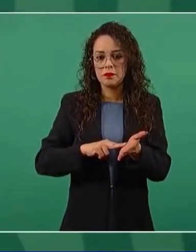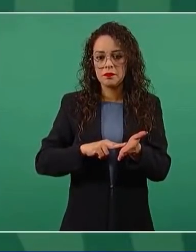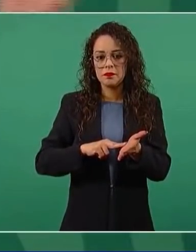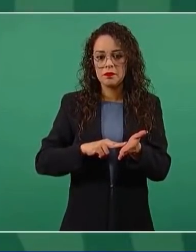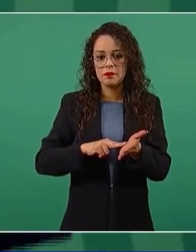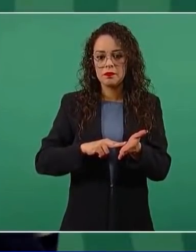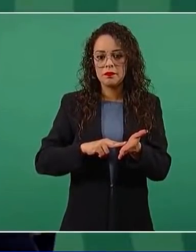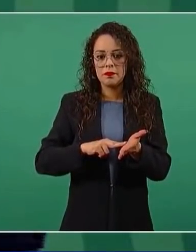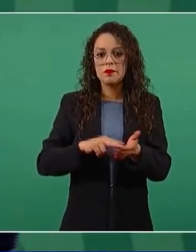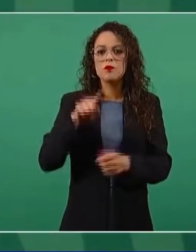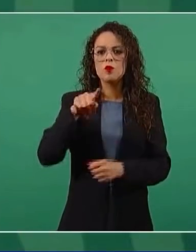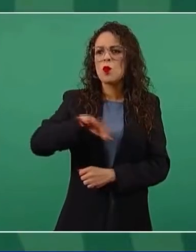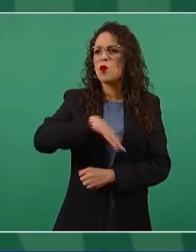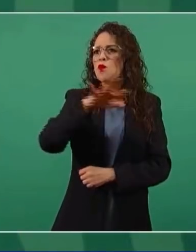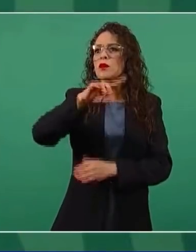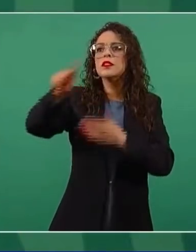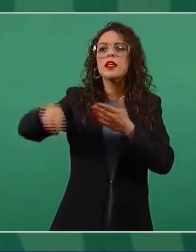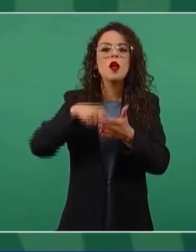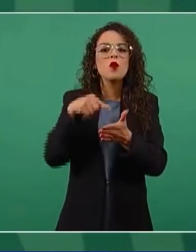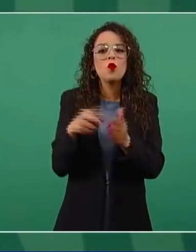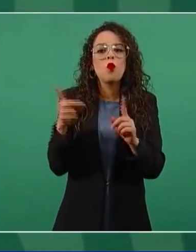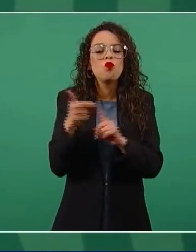y consíguete un local